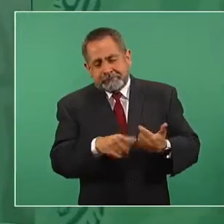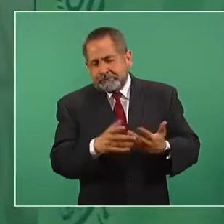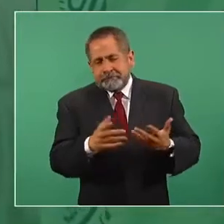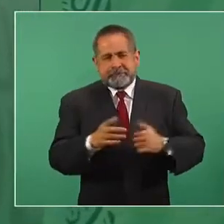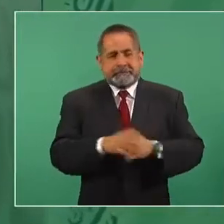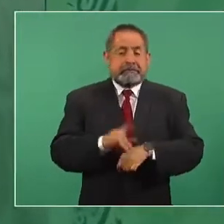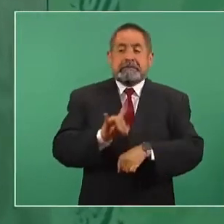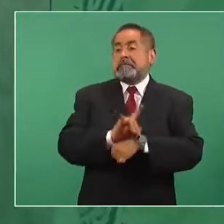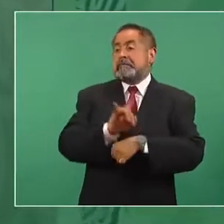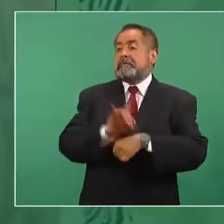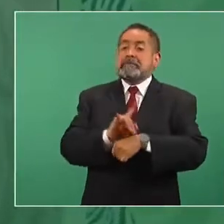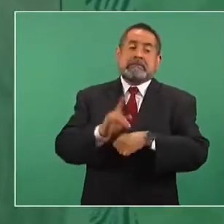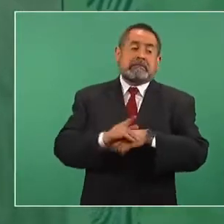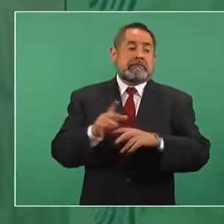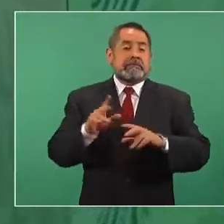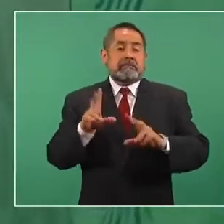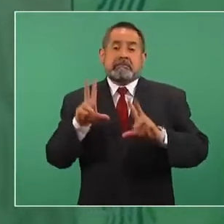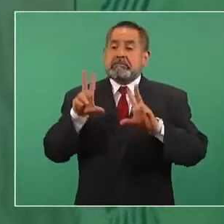una simulación.